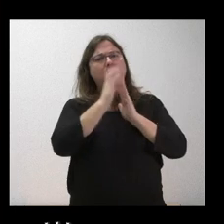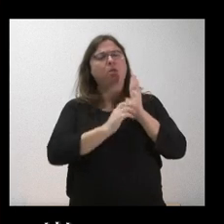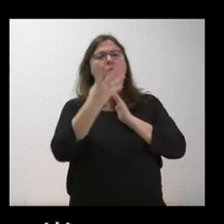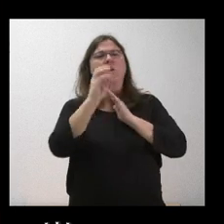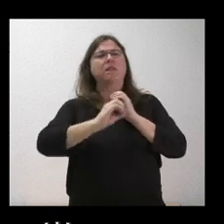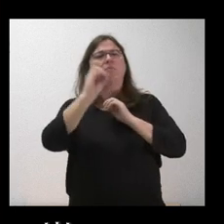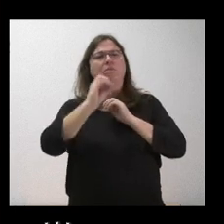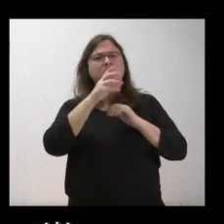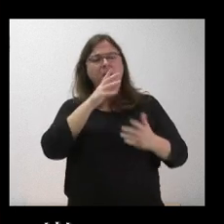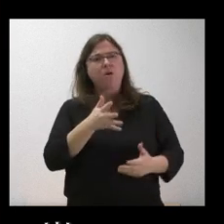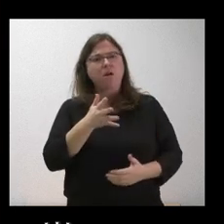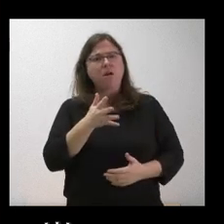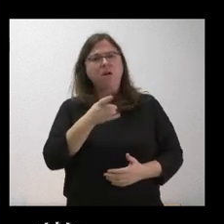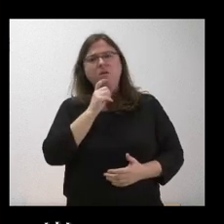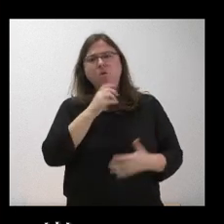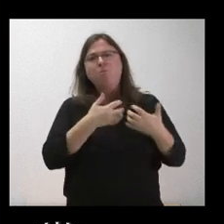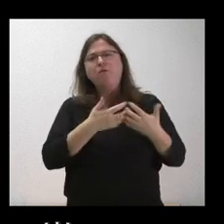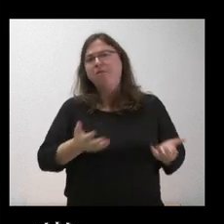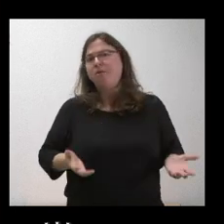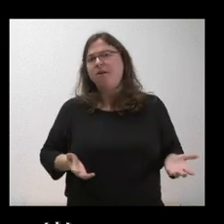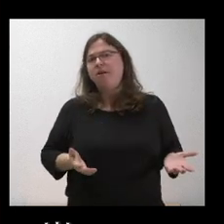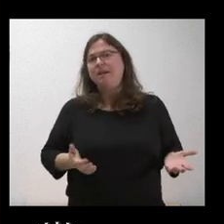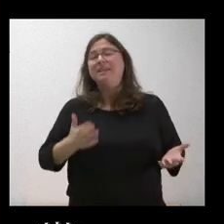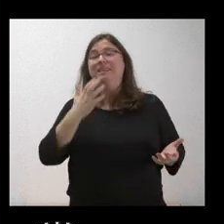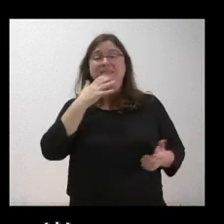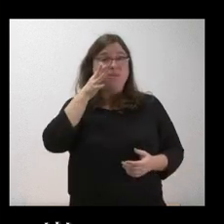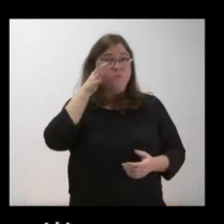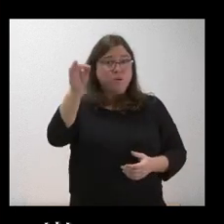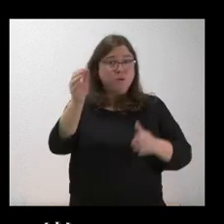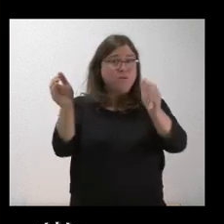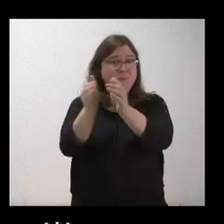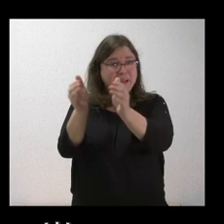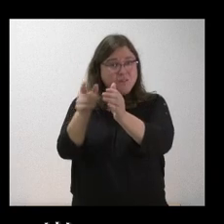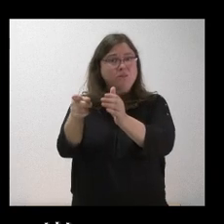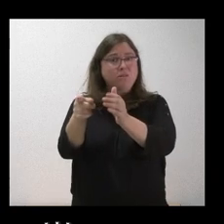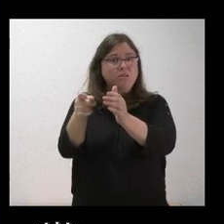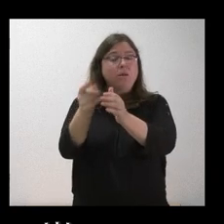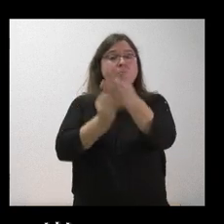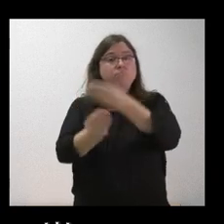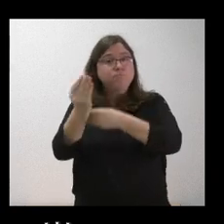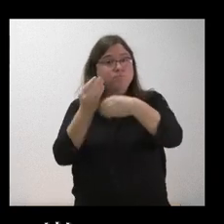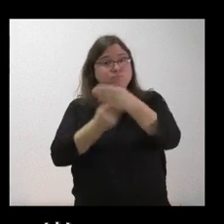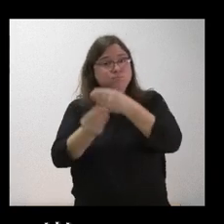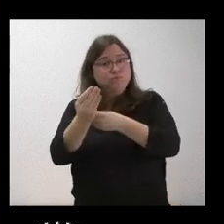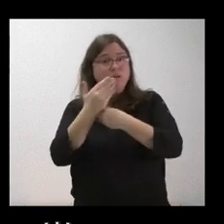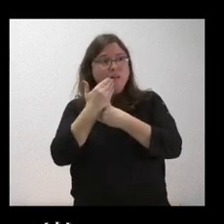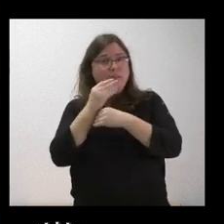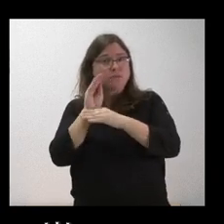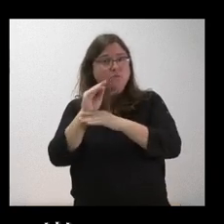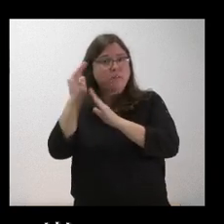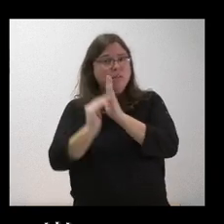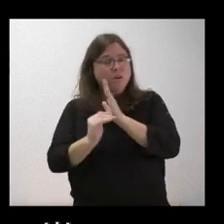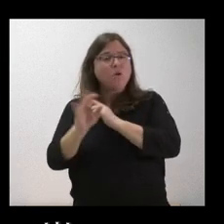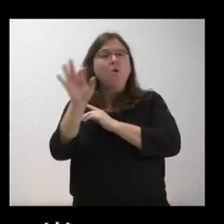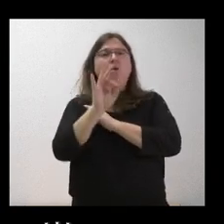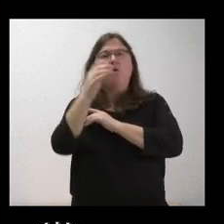elevan ahora cómo ha funcionado si si en esos pueblos pequeños ha habido nacimientos por la por esta deducción o así lo